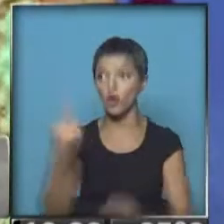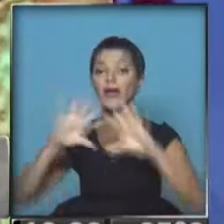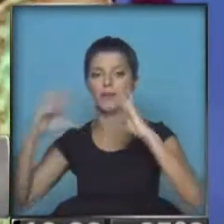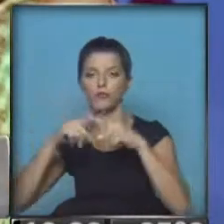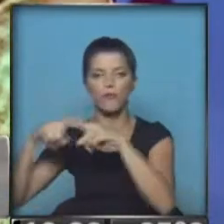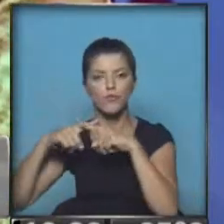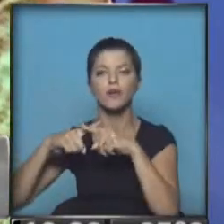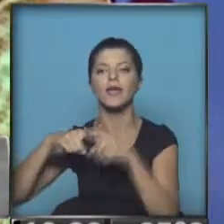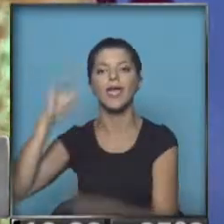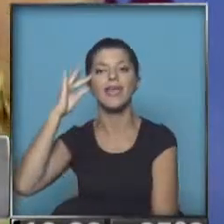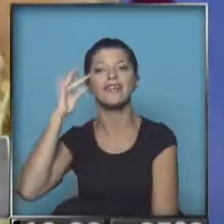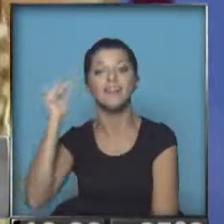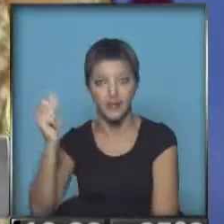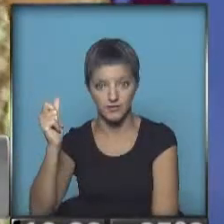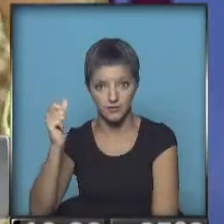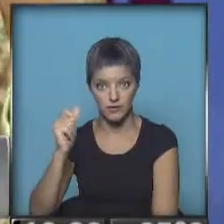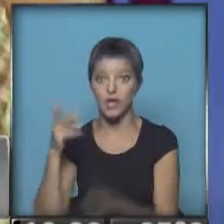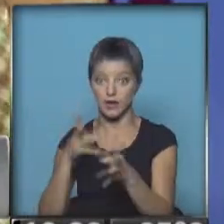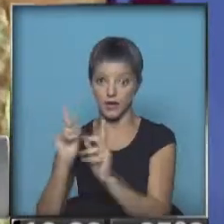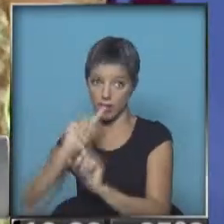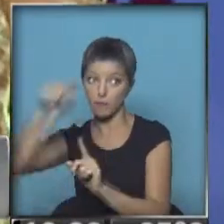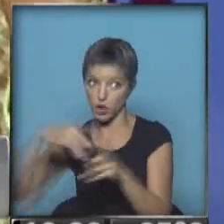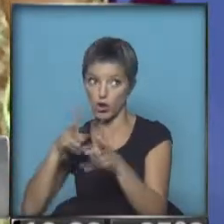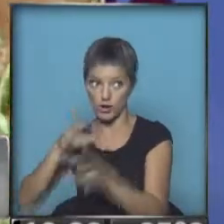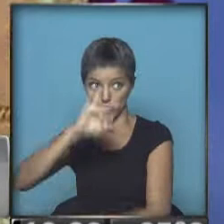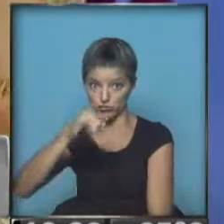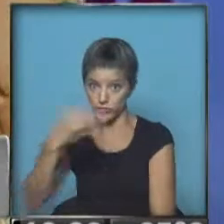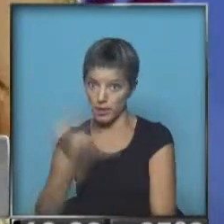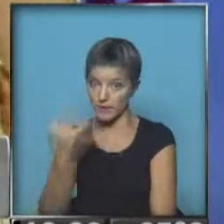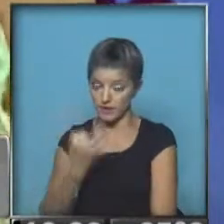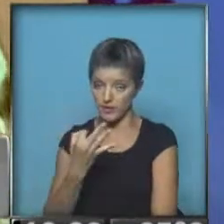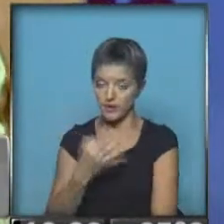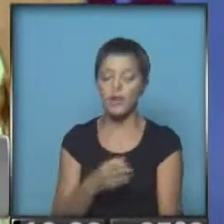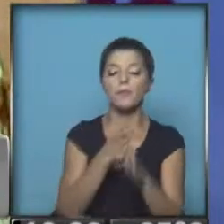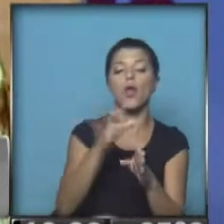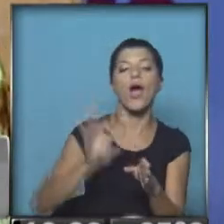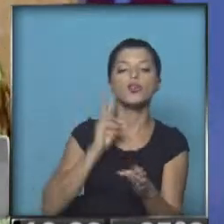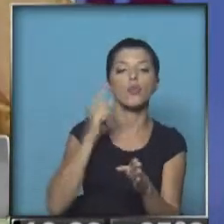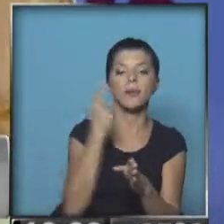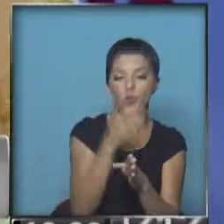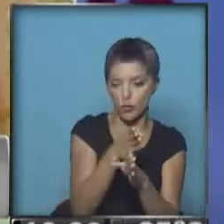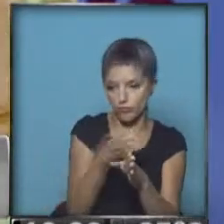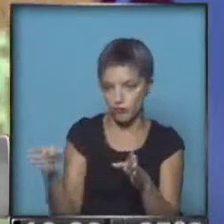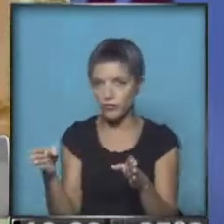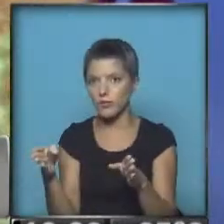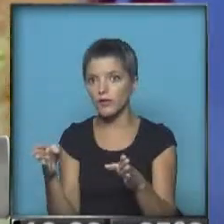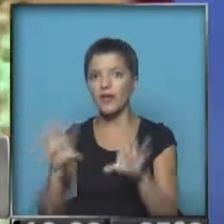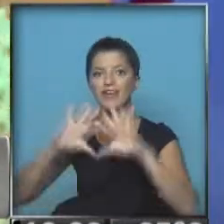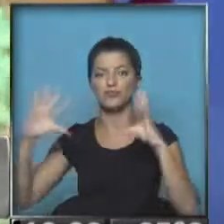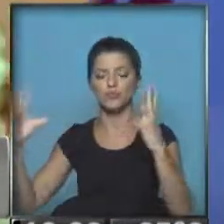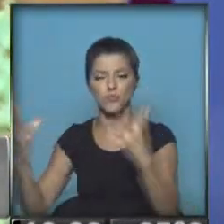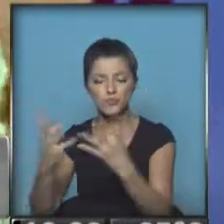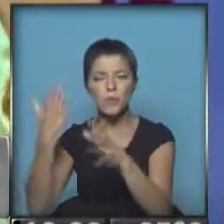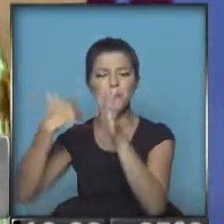discutíamos ideas. Hubo guerras por ideas, es cierto, pero a partir del 2001 entramos en un mundo más